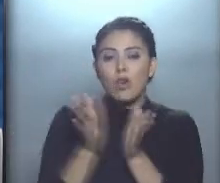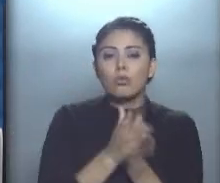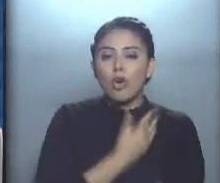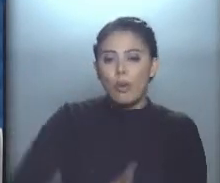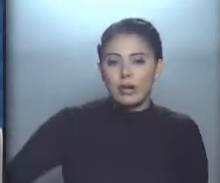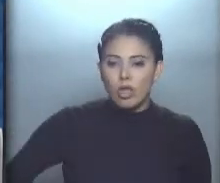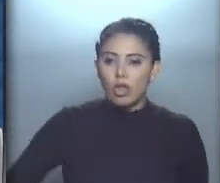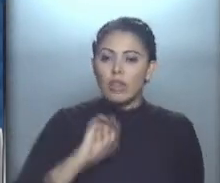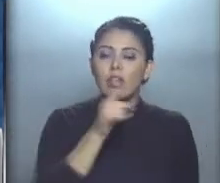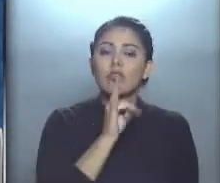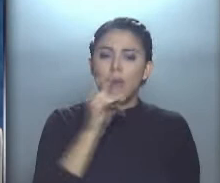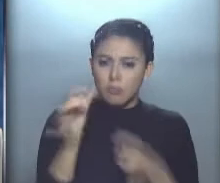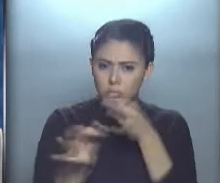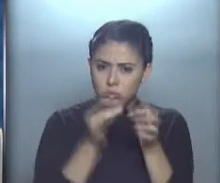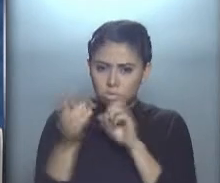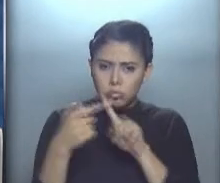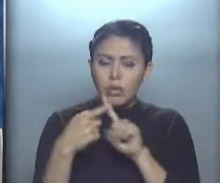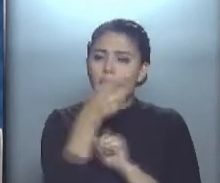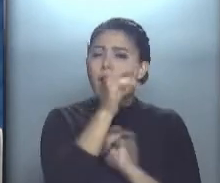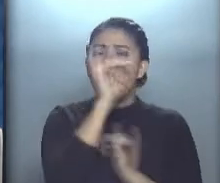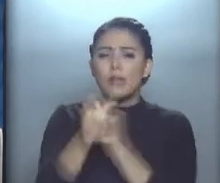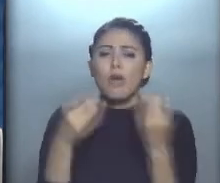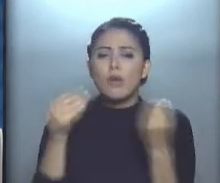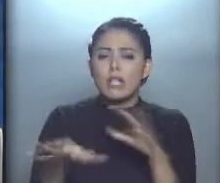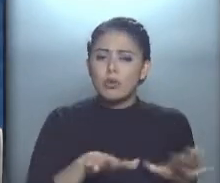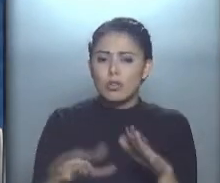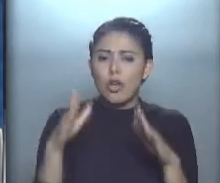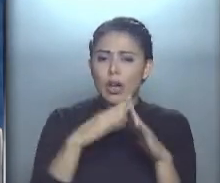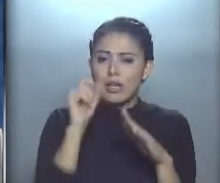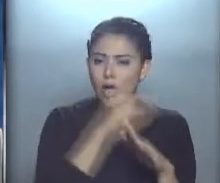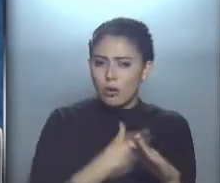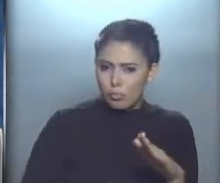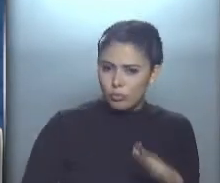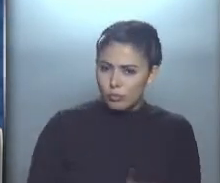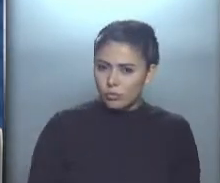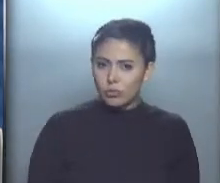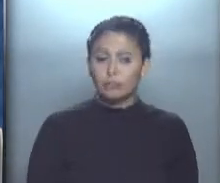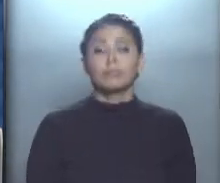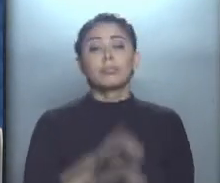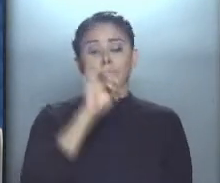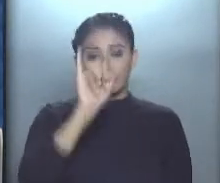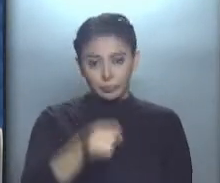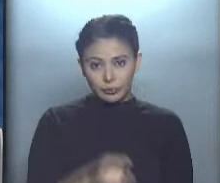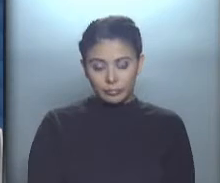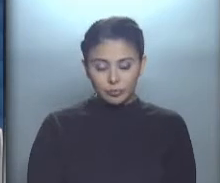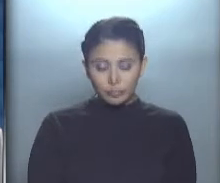gobernador tucumano y si le dio alguna explicación de lo ocurrido en la Casa de la Provincia. Sí, con respecto al